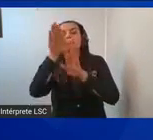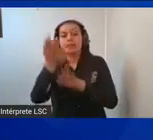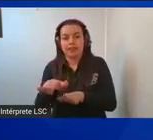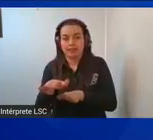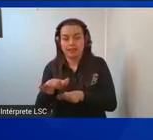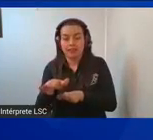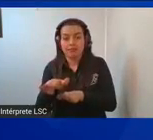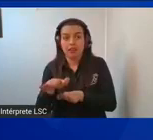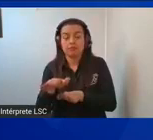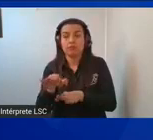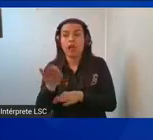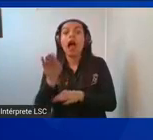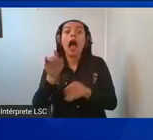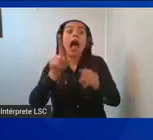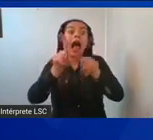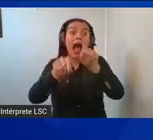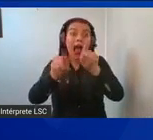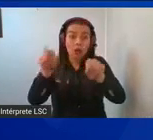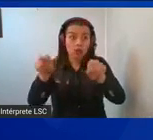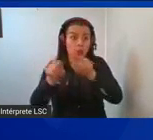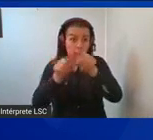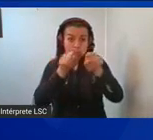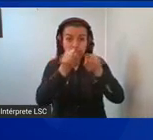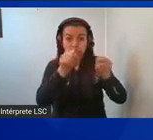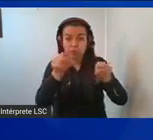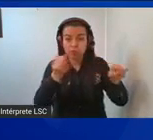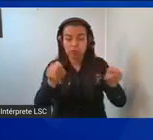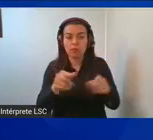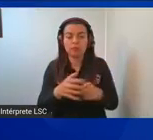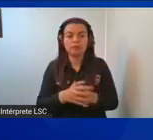algunos casos donde hay